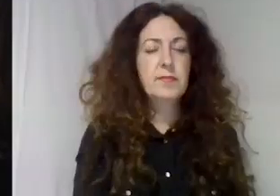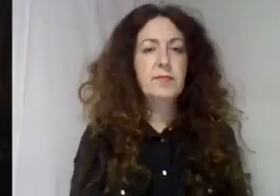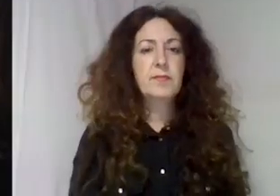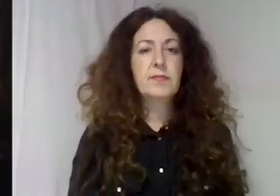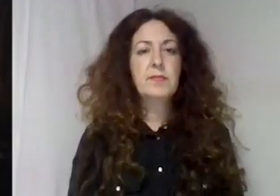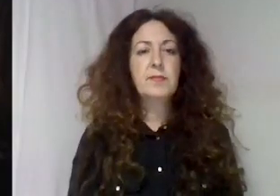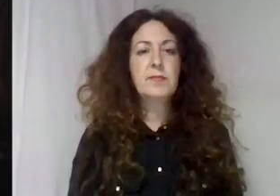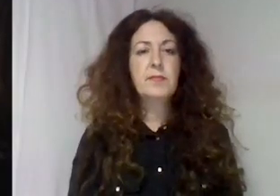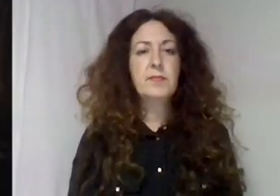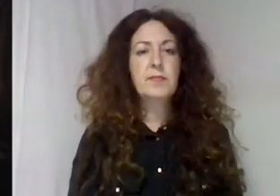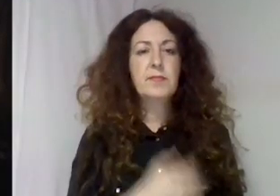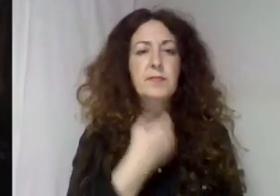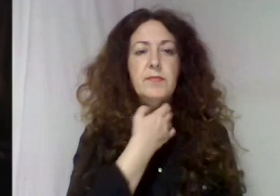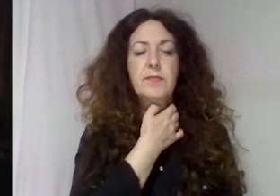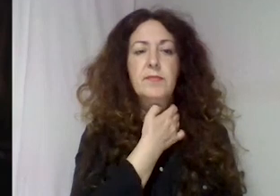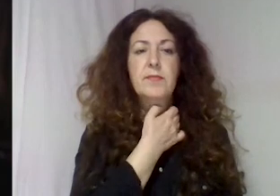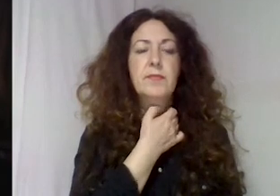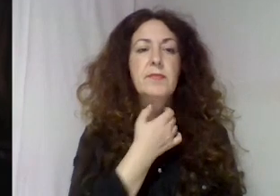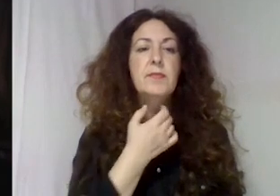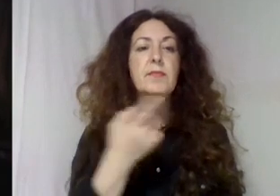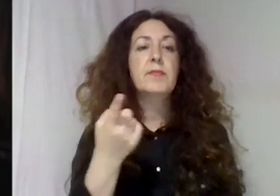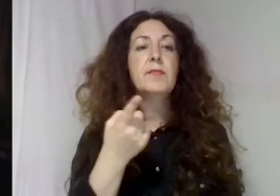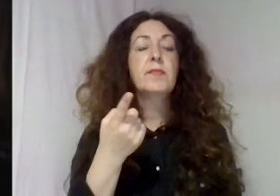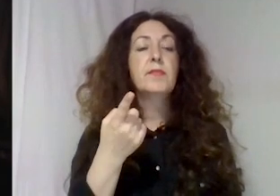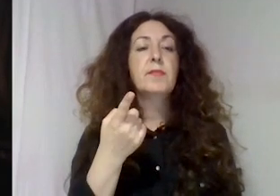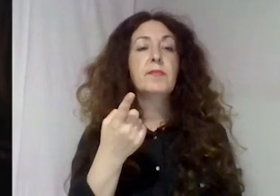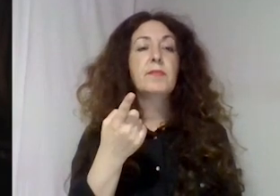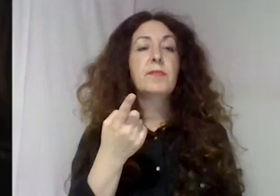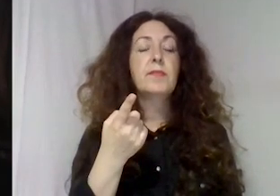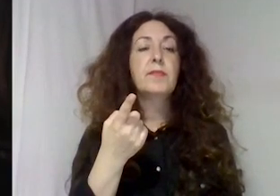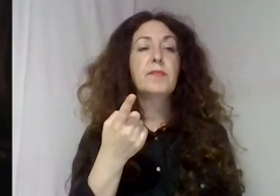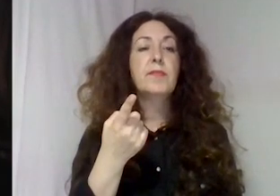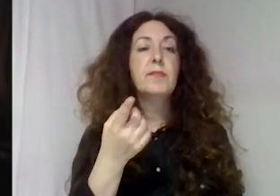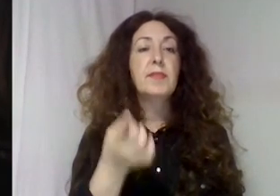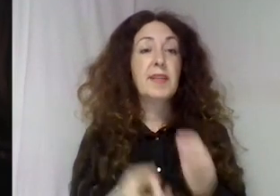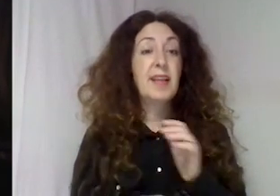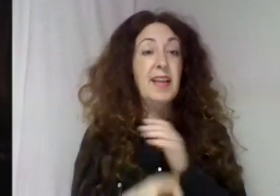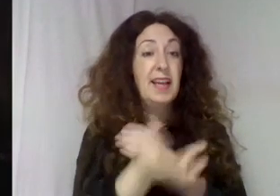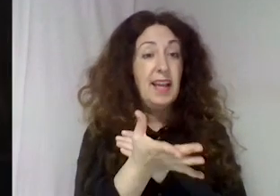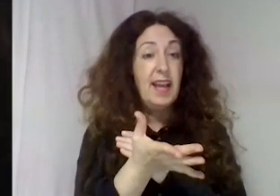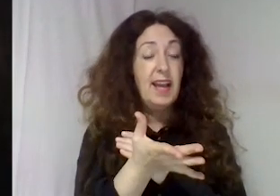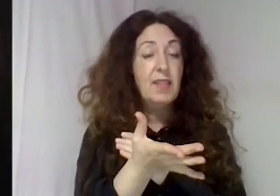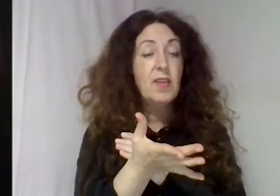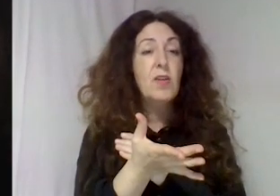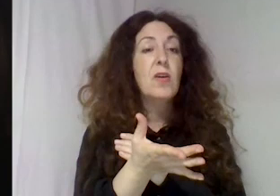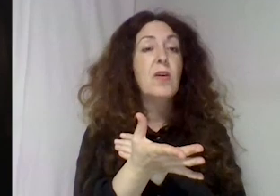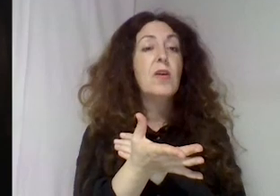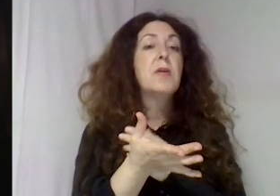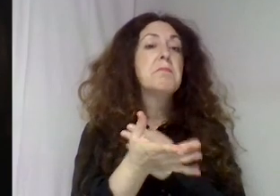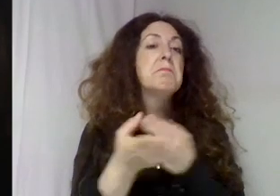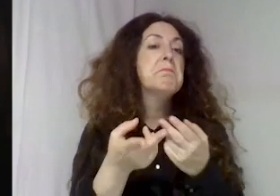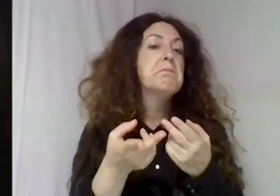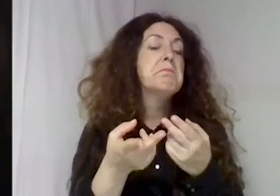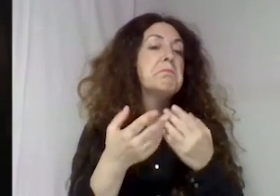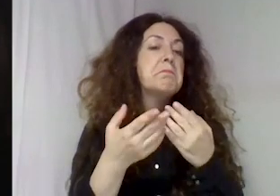Maestro. ¿Y los seminarios? Bueno, ya he dicho suficiente. Que deja hablar un poco de todo, es maravilloso,